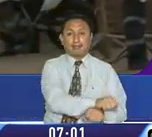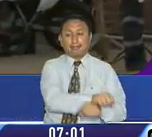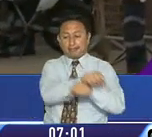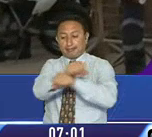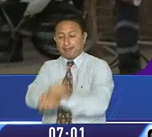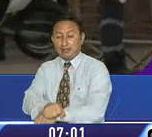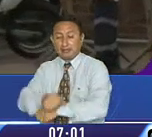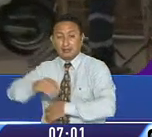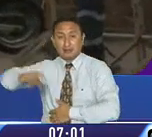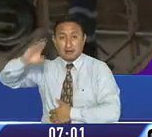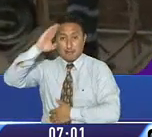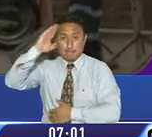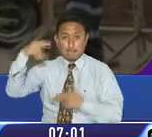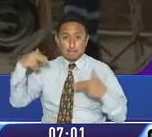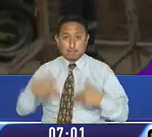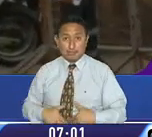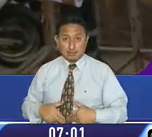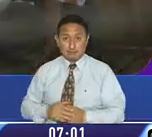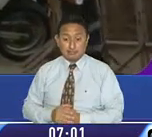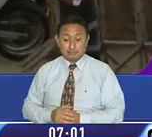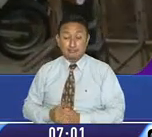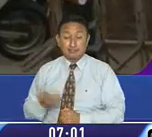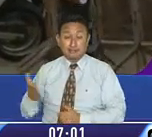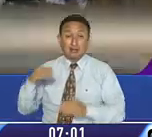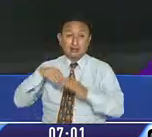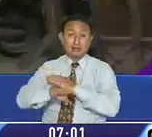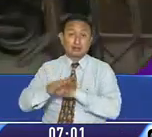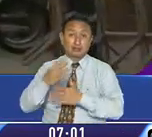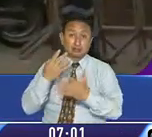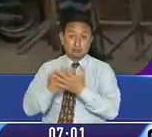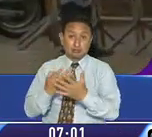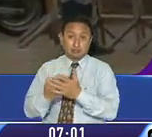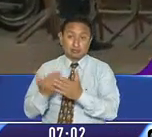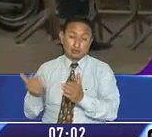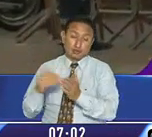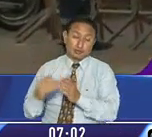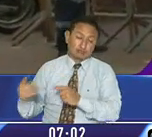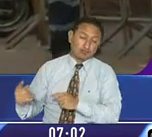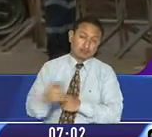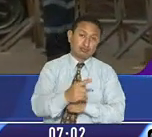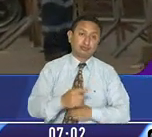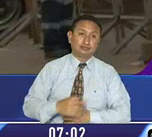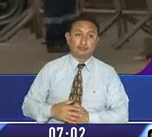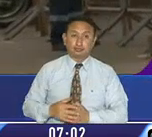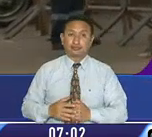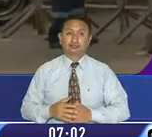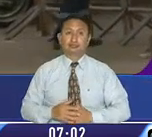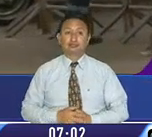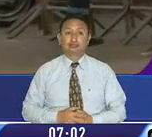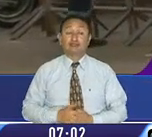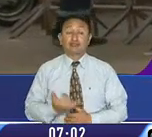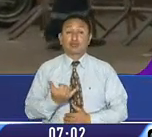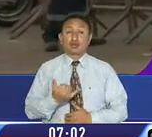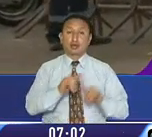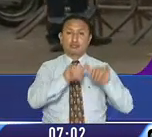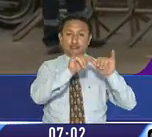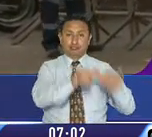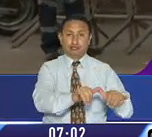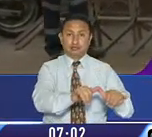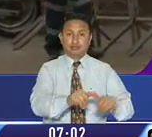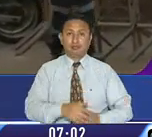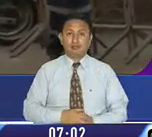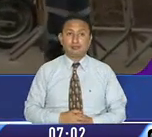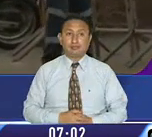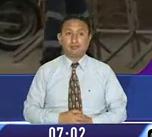guías penitenciarios para en lo posterior ser llevados a sus respectivas celdas donde permanecen estas